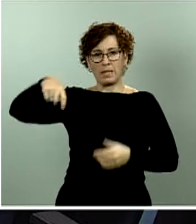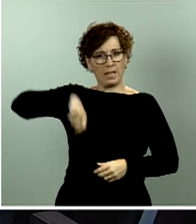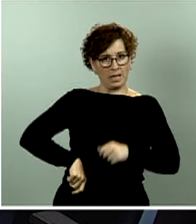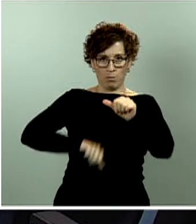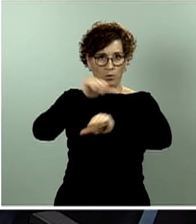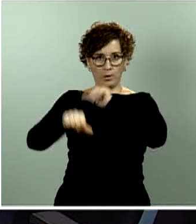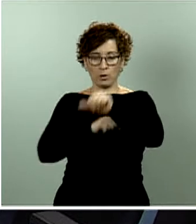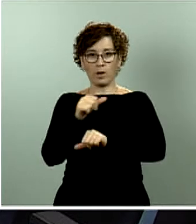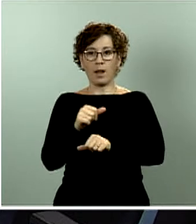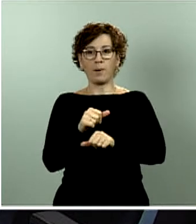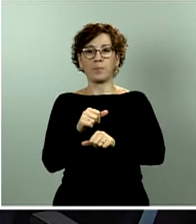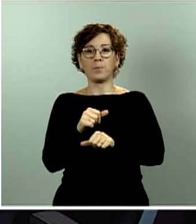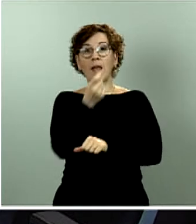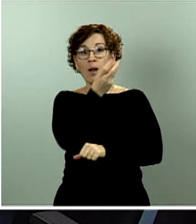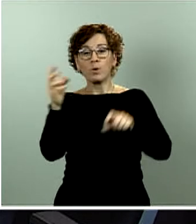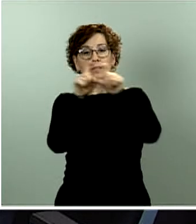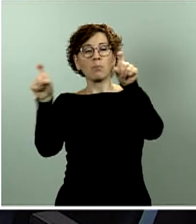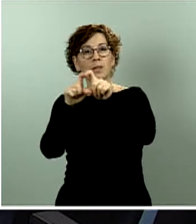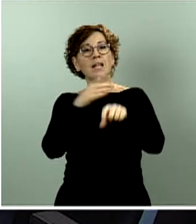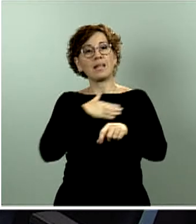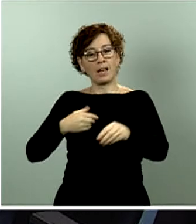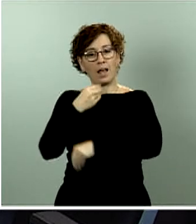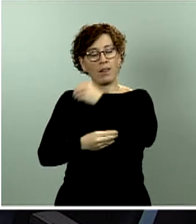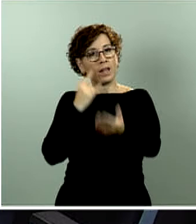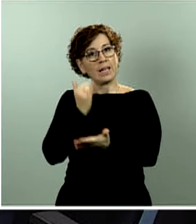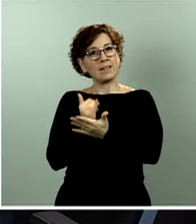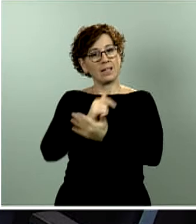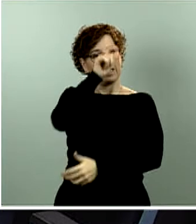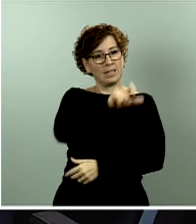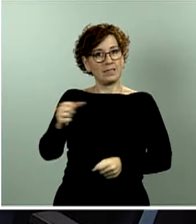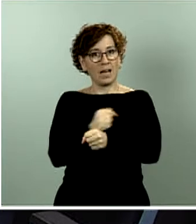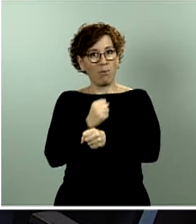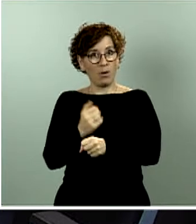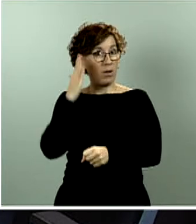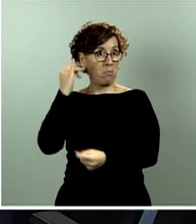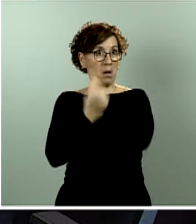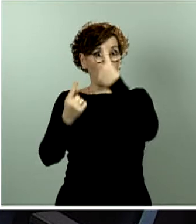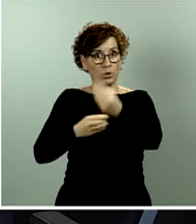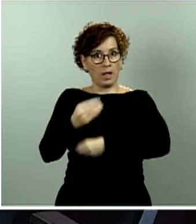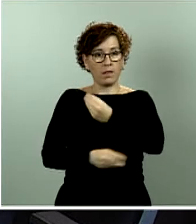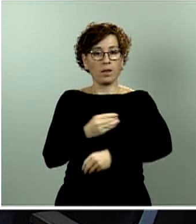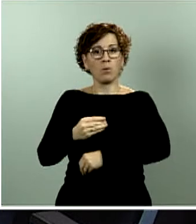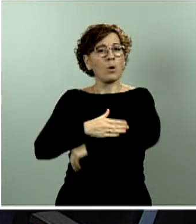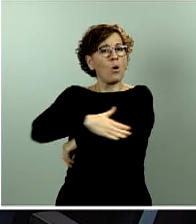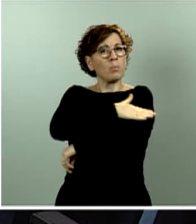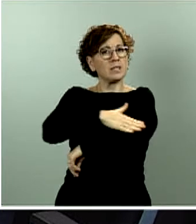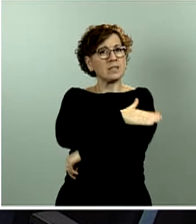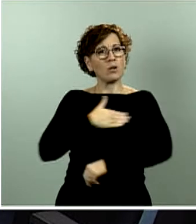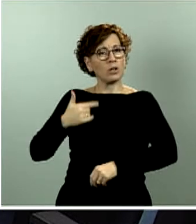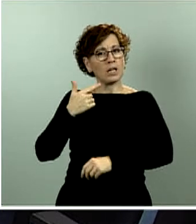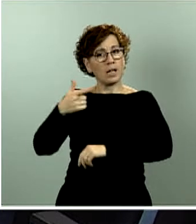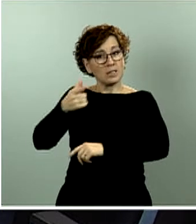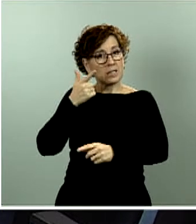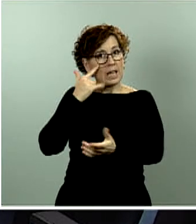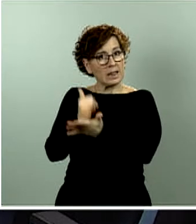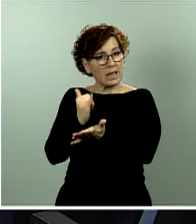con planes de realizar test a sus trabajadores o incluso realizándolos ya. Al parecer el Ministerio quiere limitar o controlar esos test. ¿Un testeo masivo a los